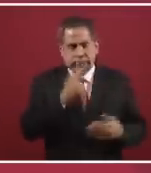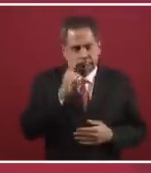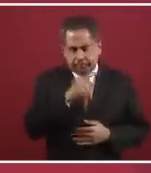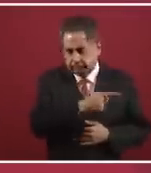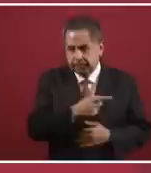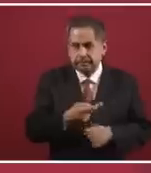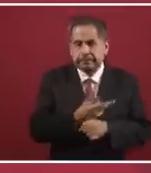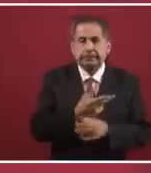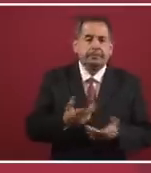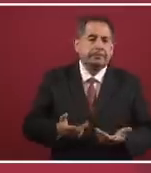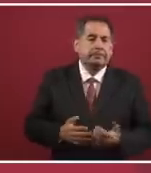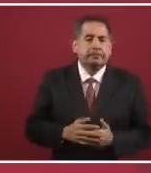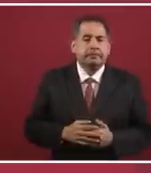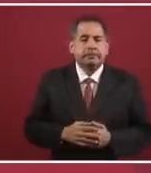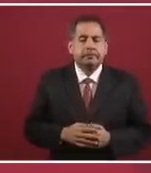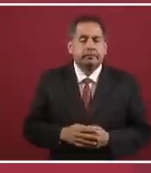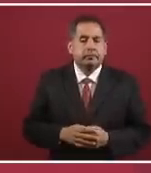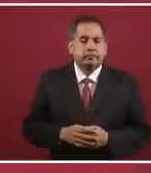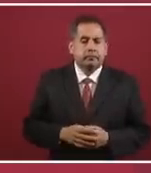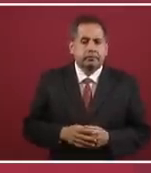lo que pasa que